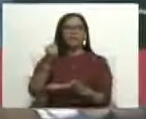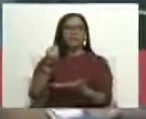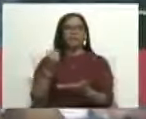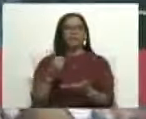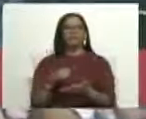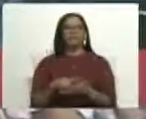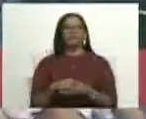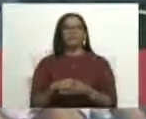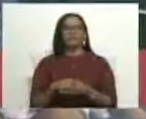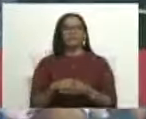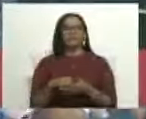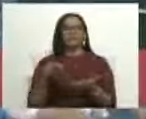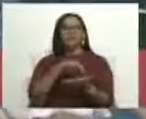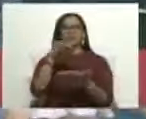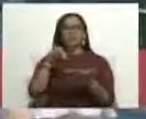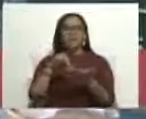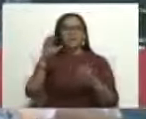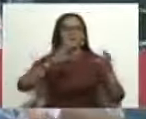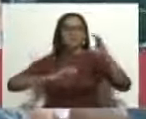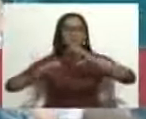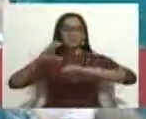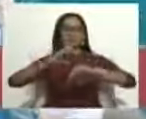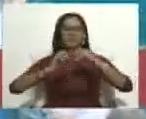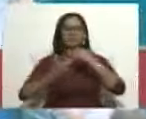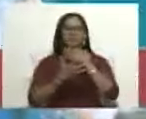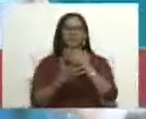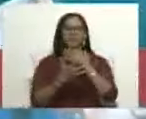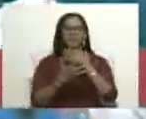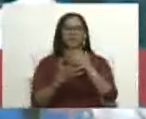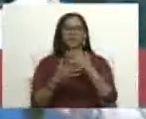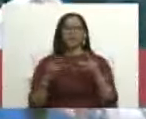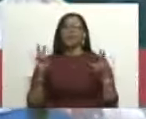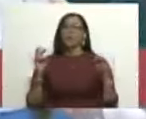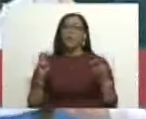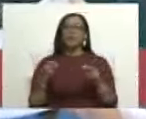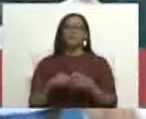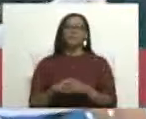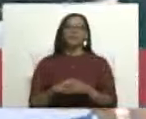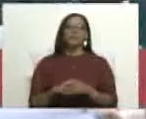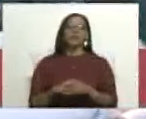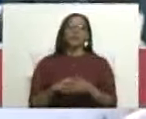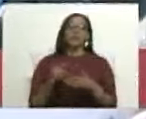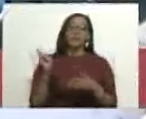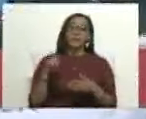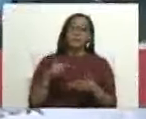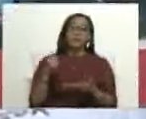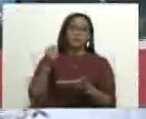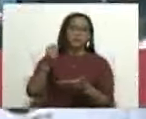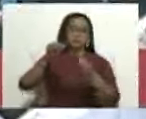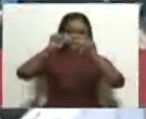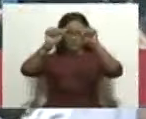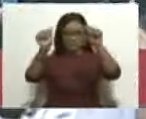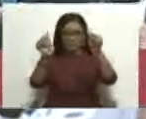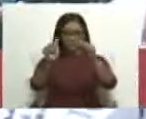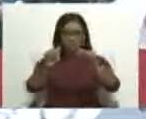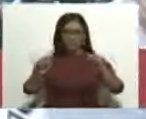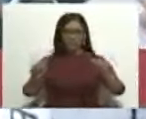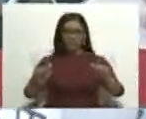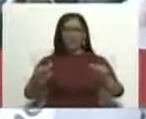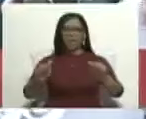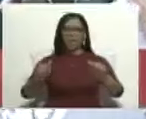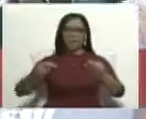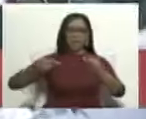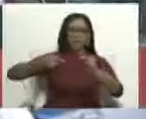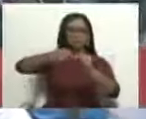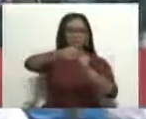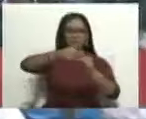premios nacionales de ciencia y tecnología e innovación se hará además la entrega de una estatuilla inspirada en la cuchilla de diamante